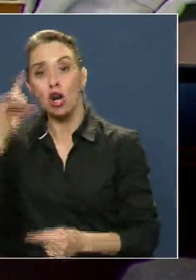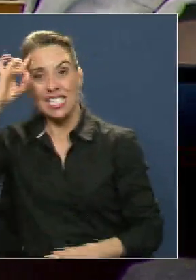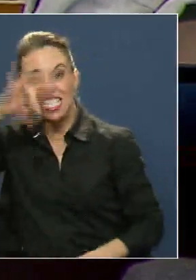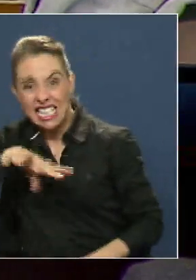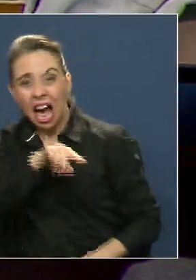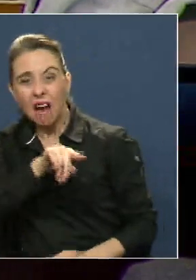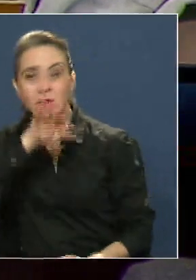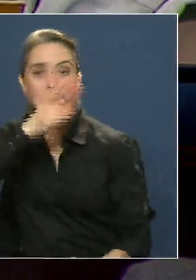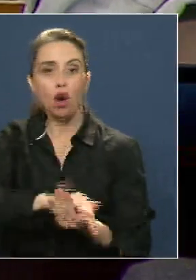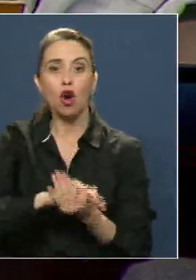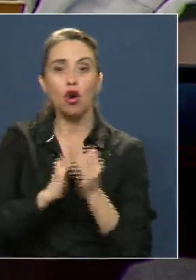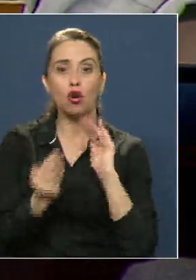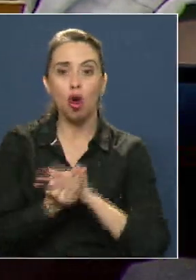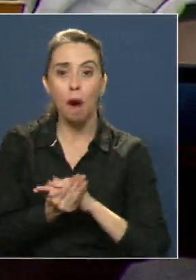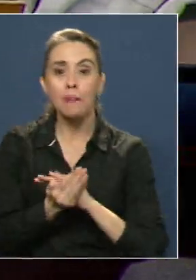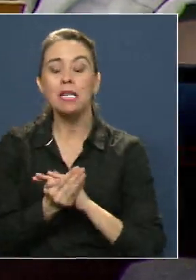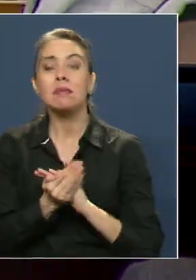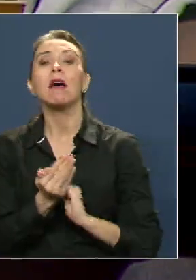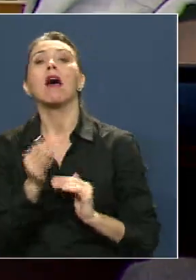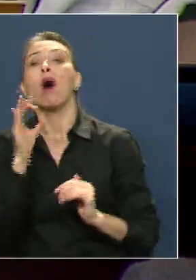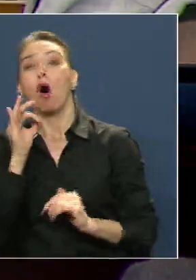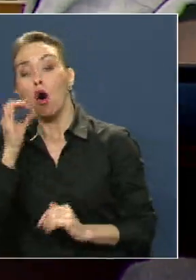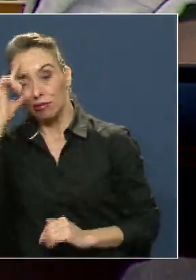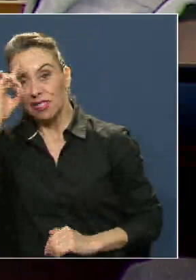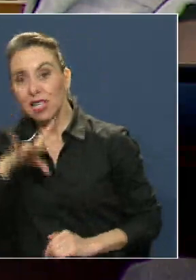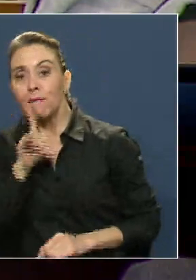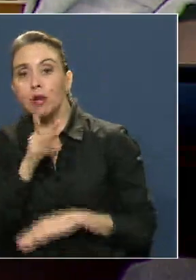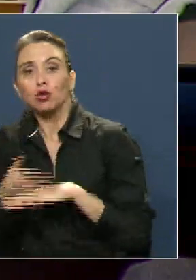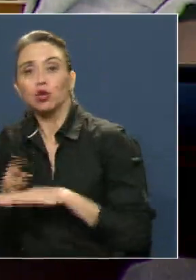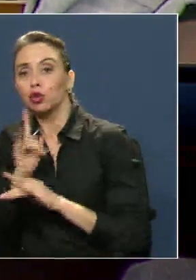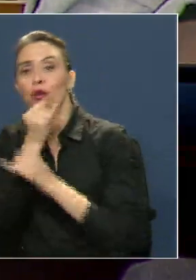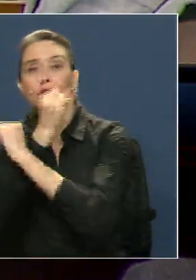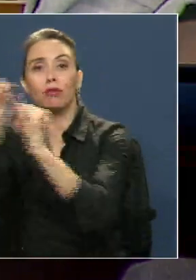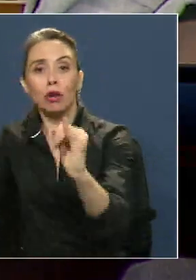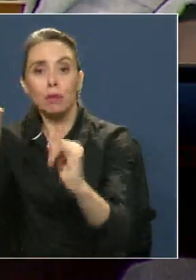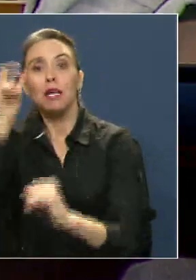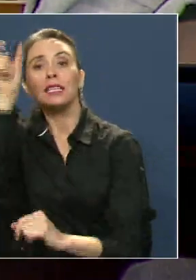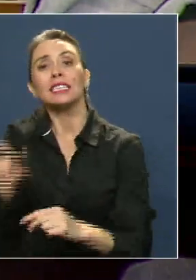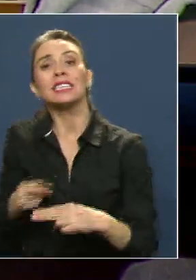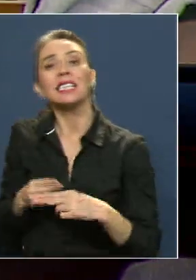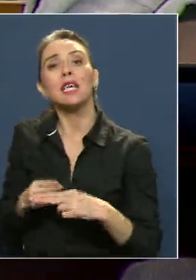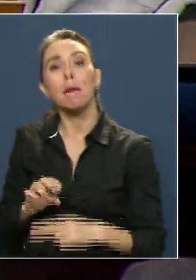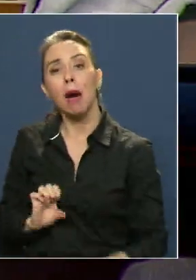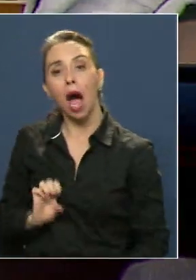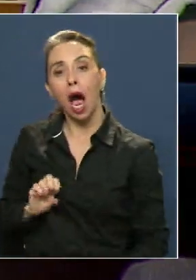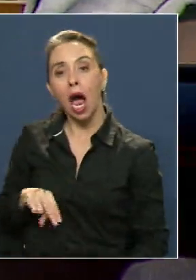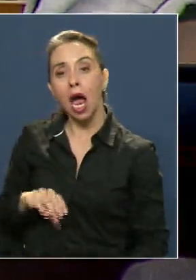cómplices o como encubridores. Y me quiero detener en los encubridores,